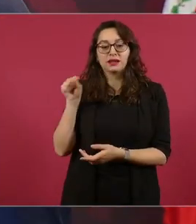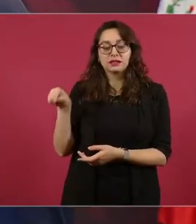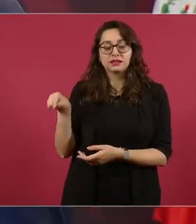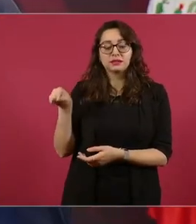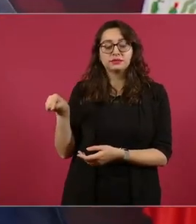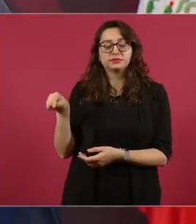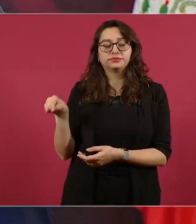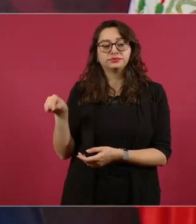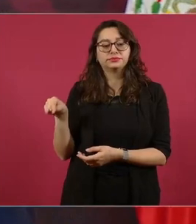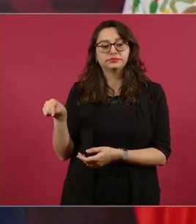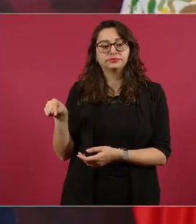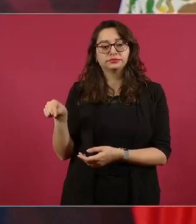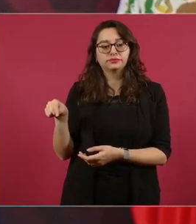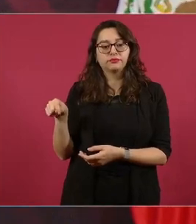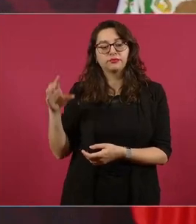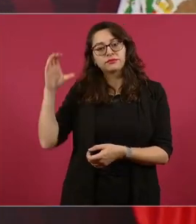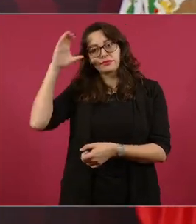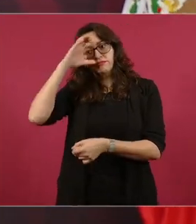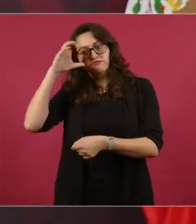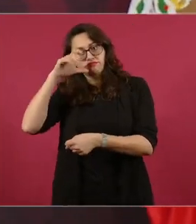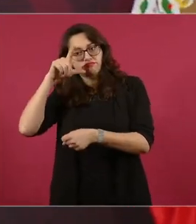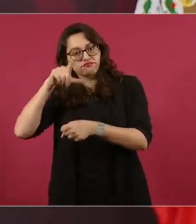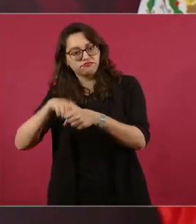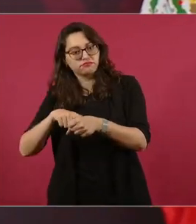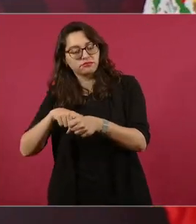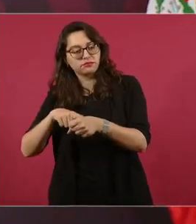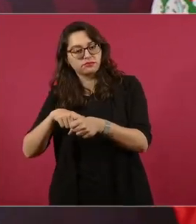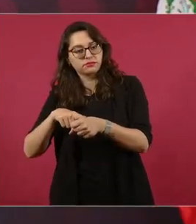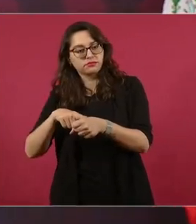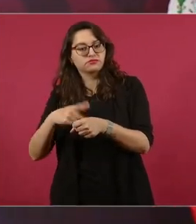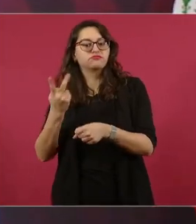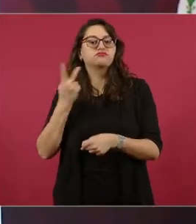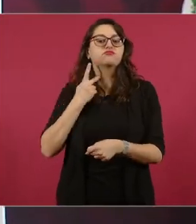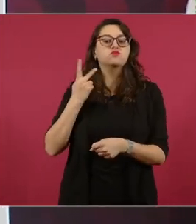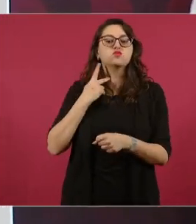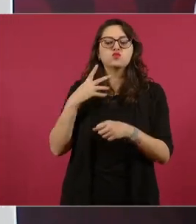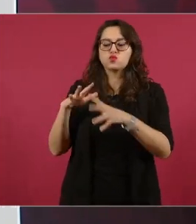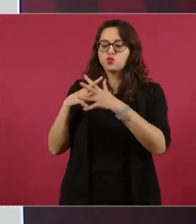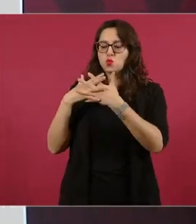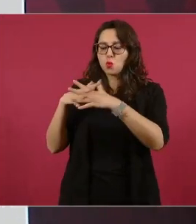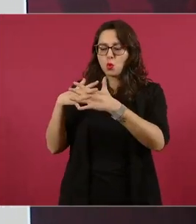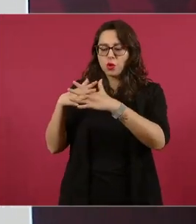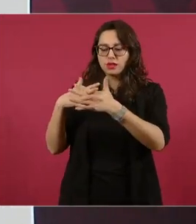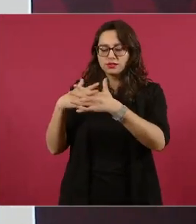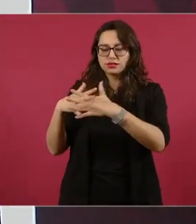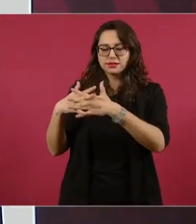José Agustín la parte cultural con la política.